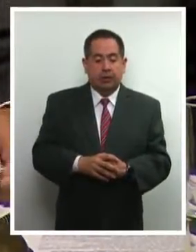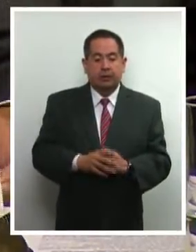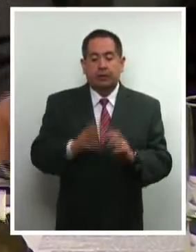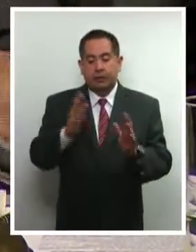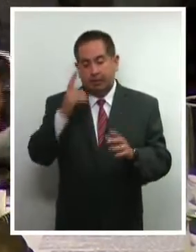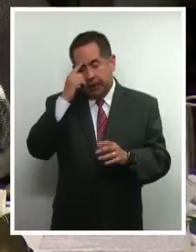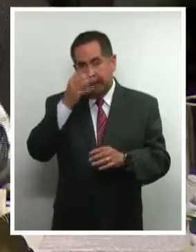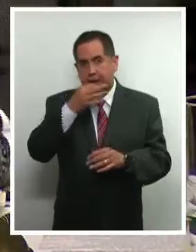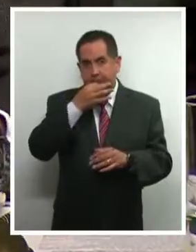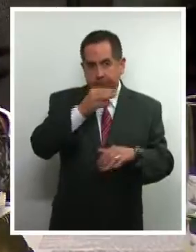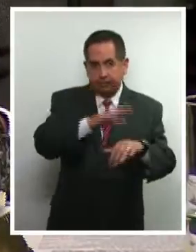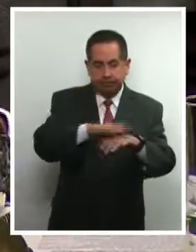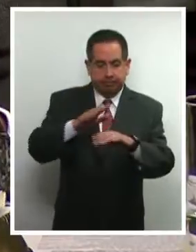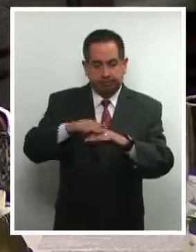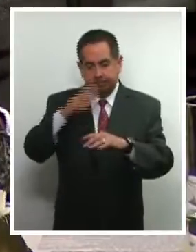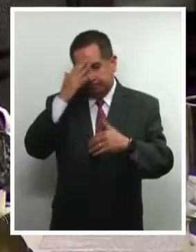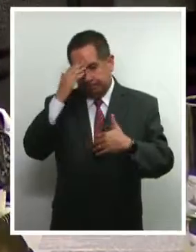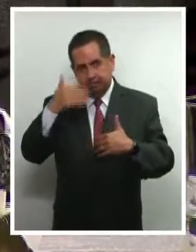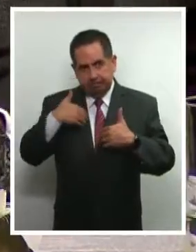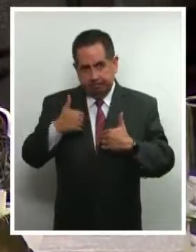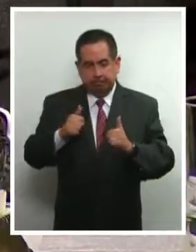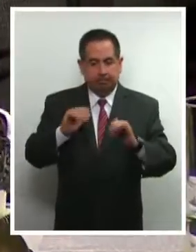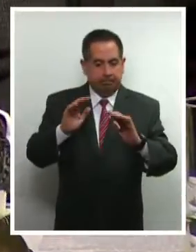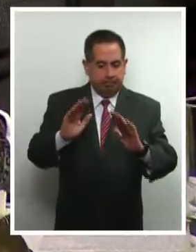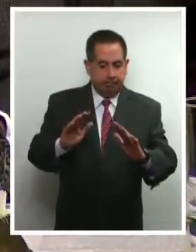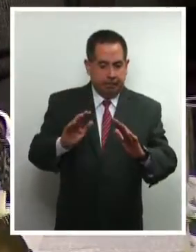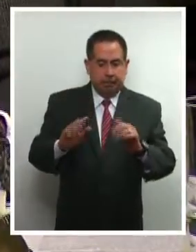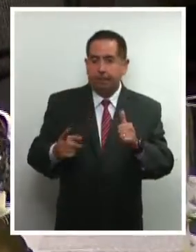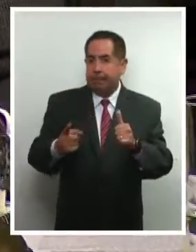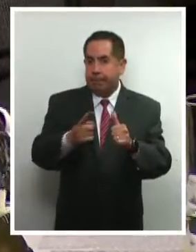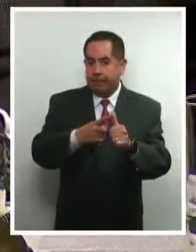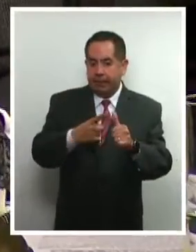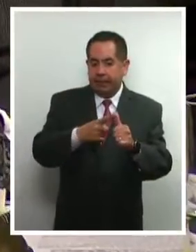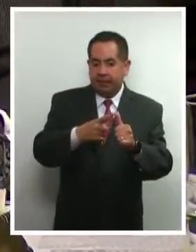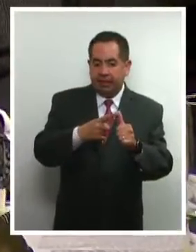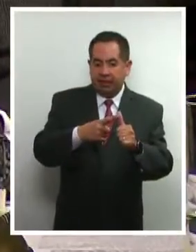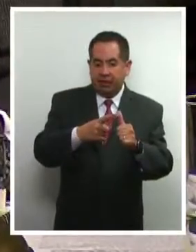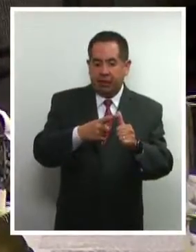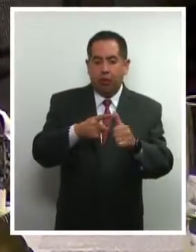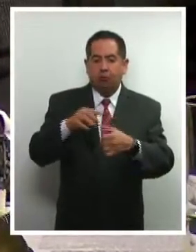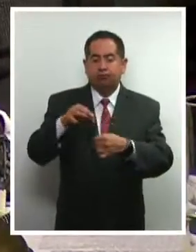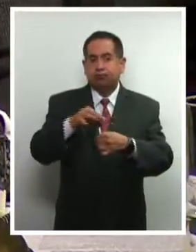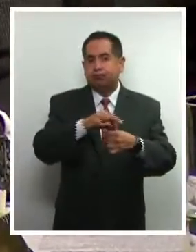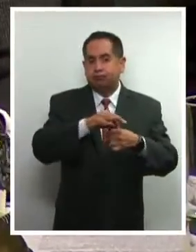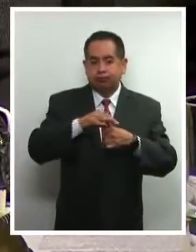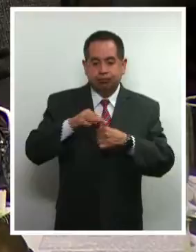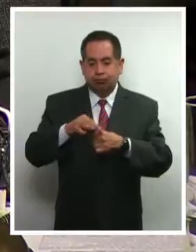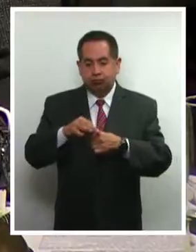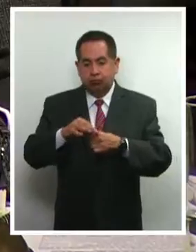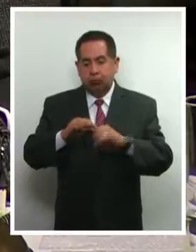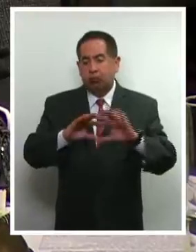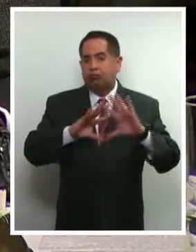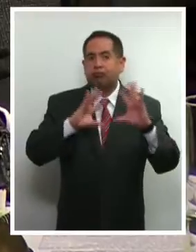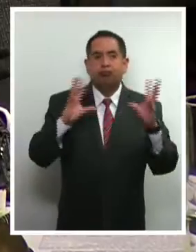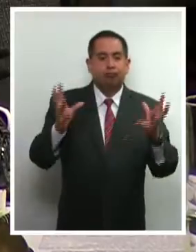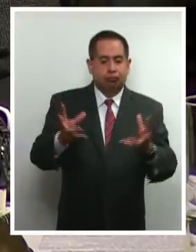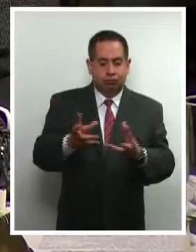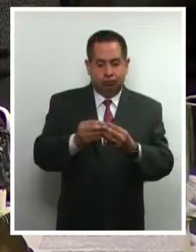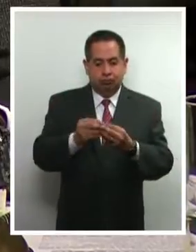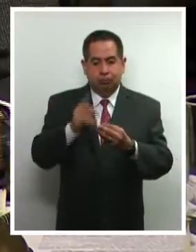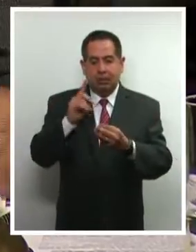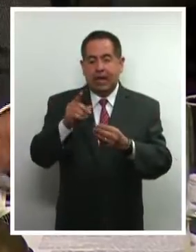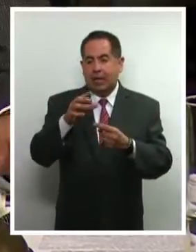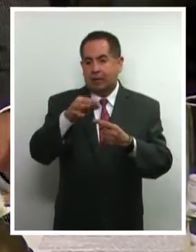para conocimiento de la Asamblea, por supuesto. En primer lugar, votaremos todos los artículos que